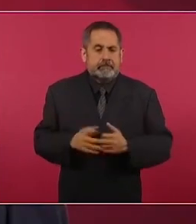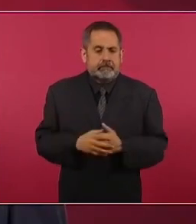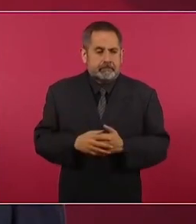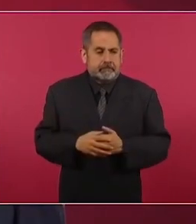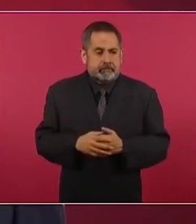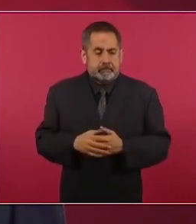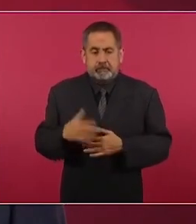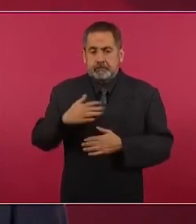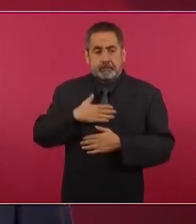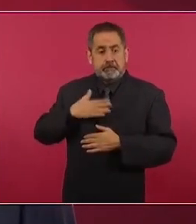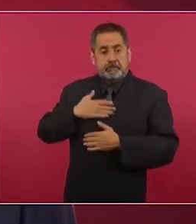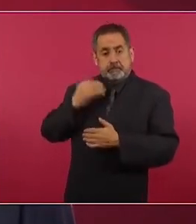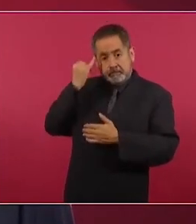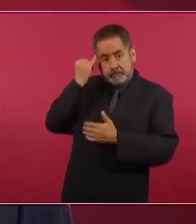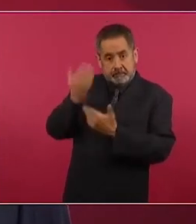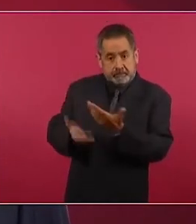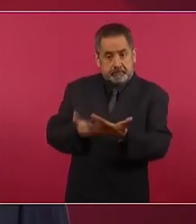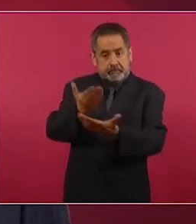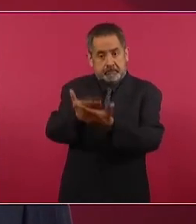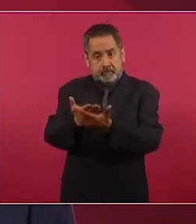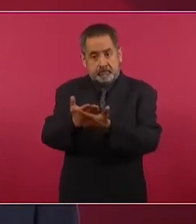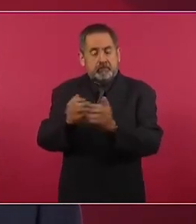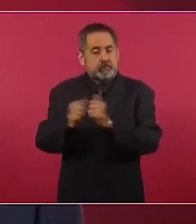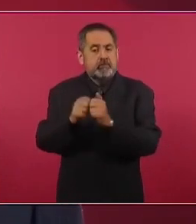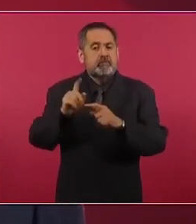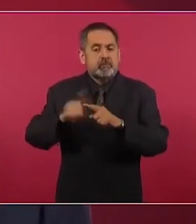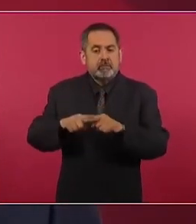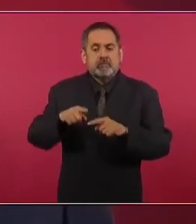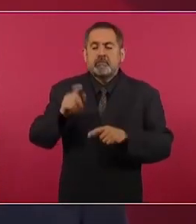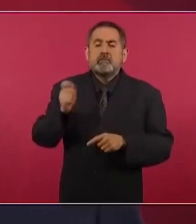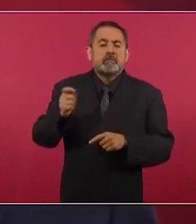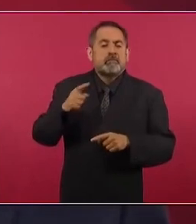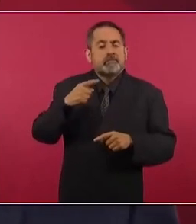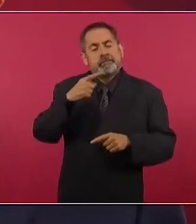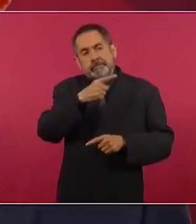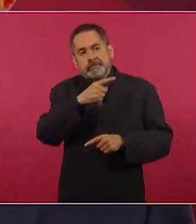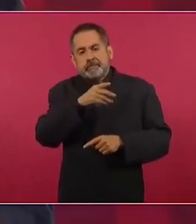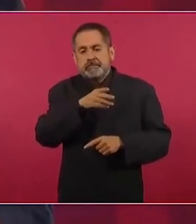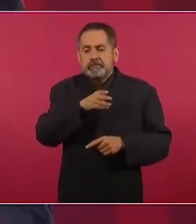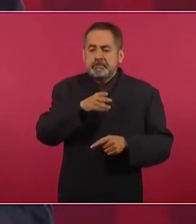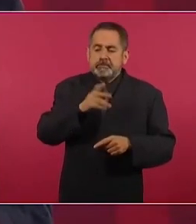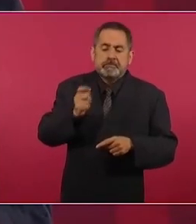Nuestra propuesta es de que intervenga